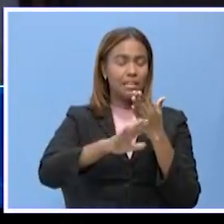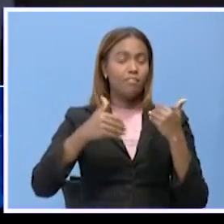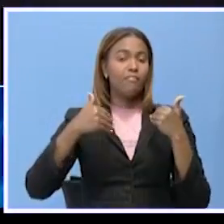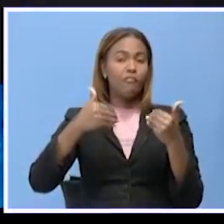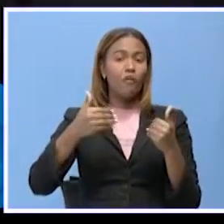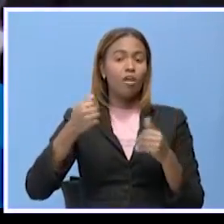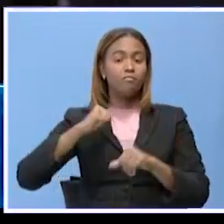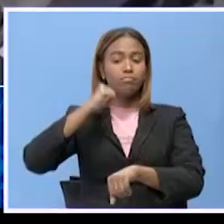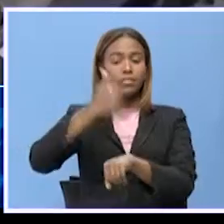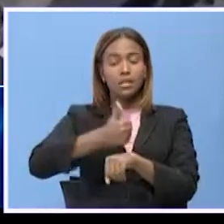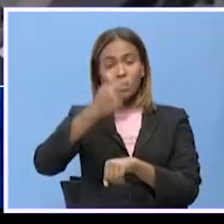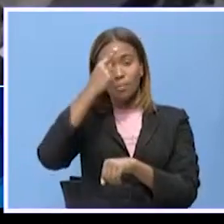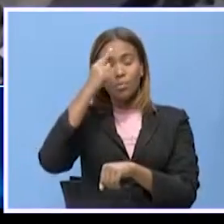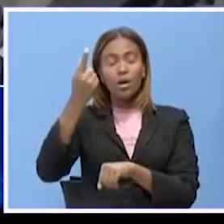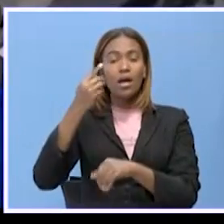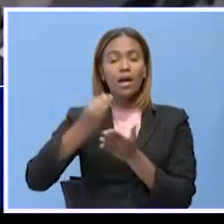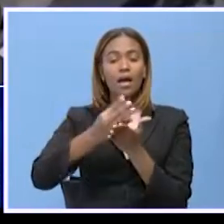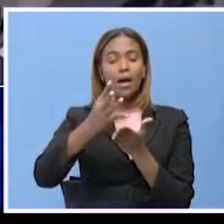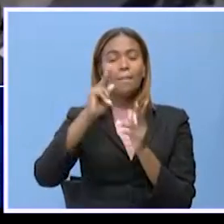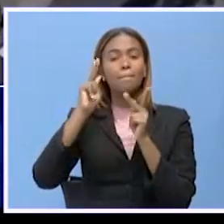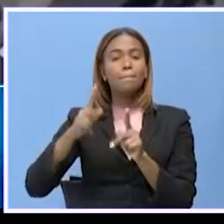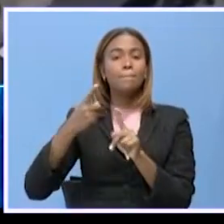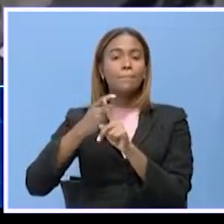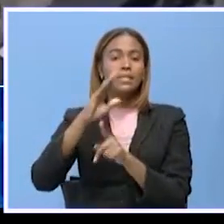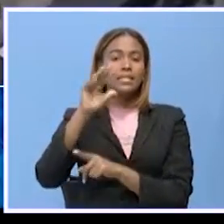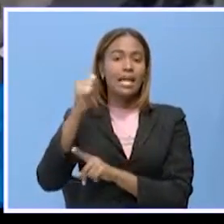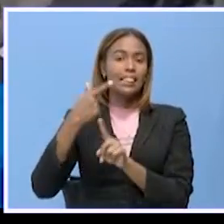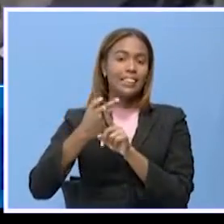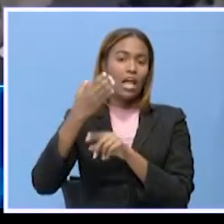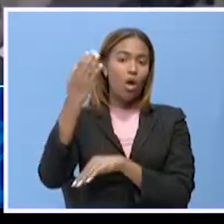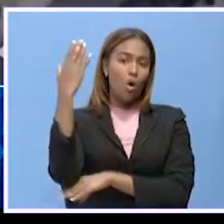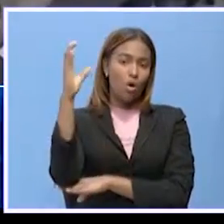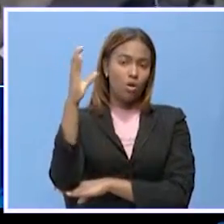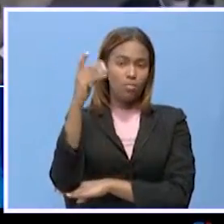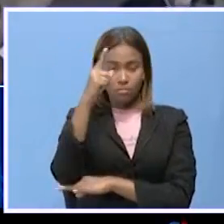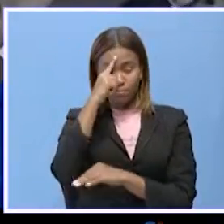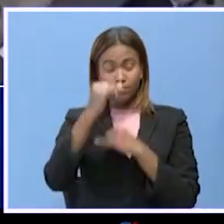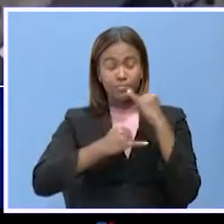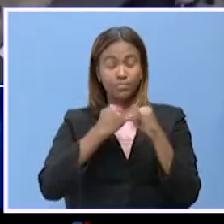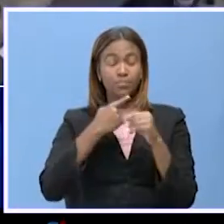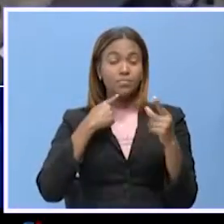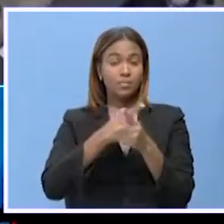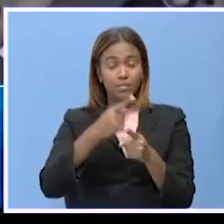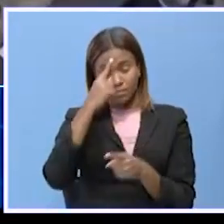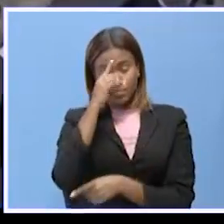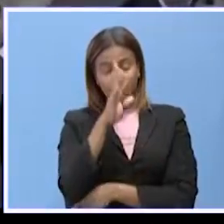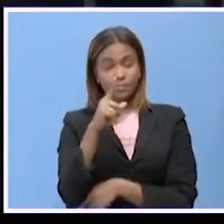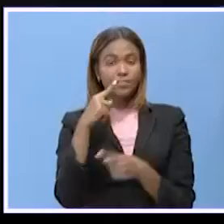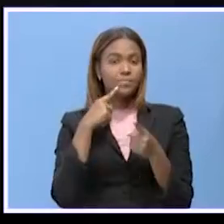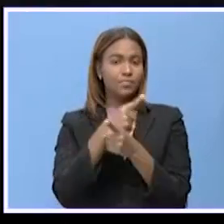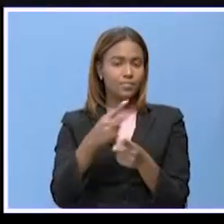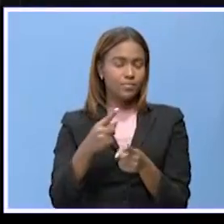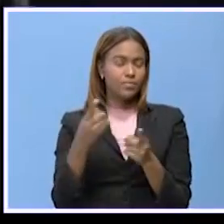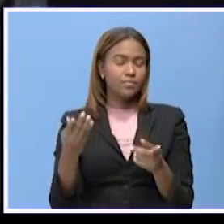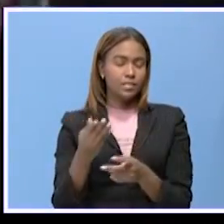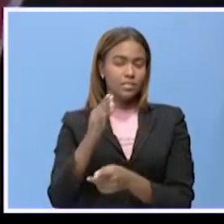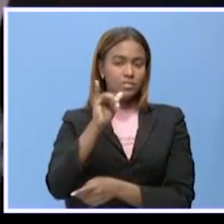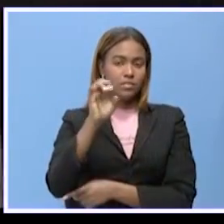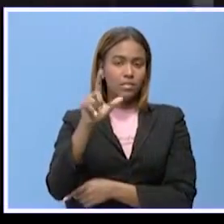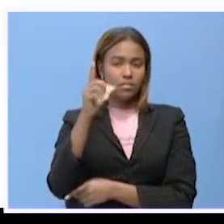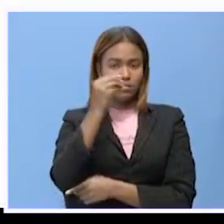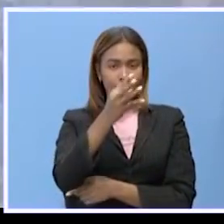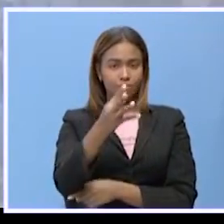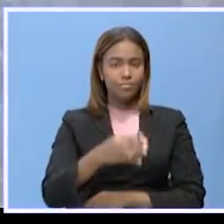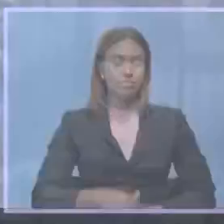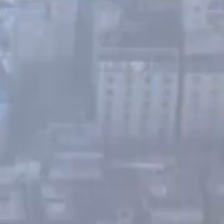fue contratado por un agente de la CIA desde Colombia. Enlace internacionales para 4RD Noticias, Joel